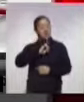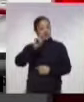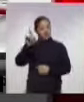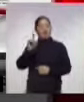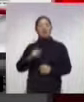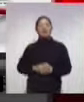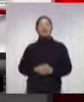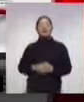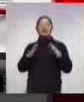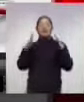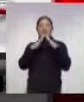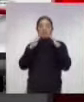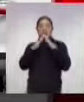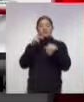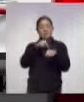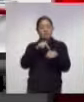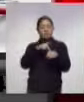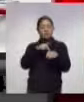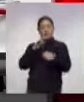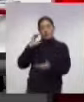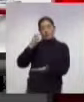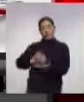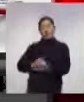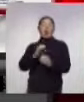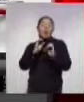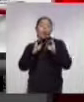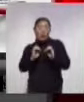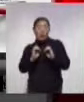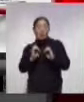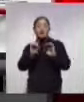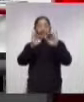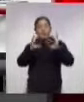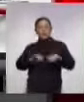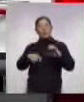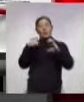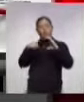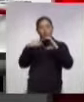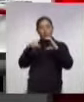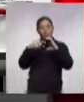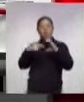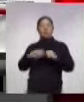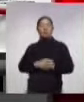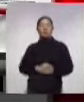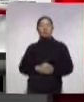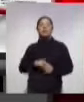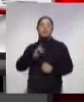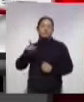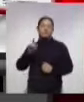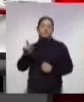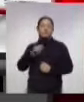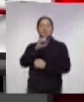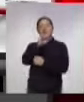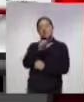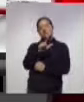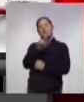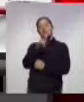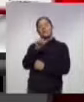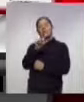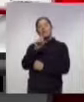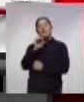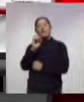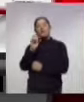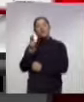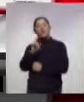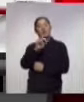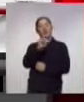en Casa de Piedra, en Contla, o también escribir un correo a este escritor, a Salvador Armas Ruiz,